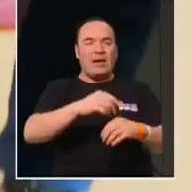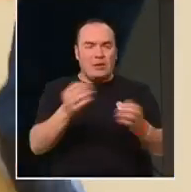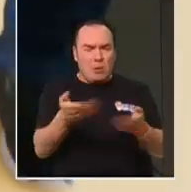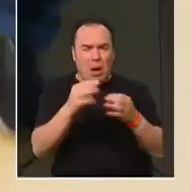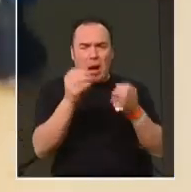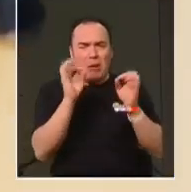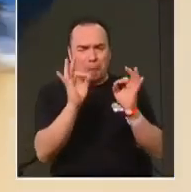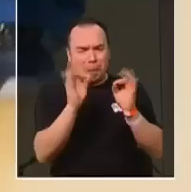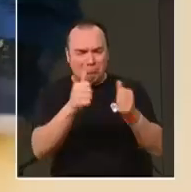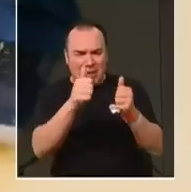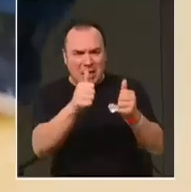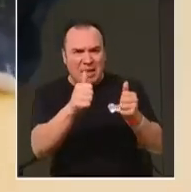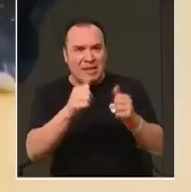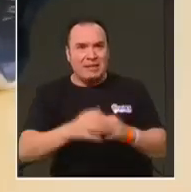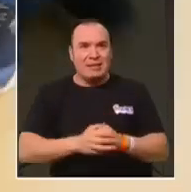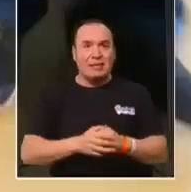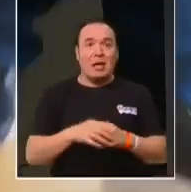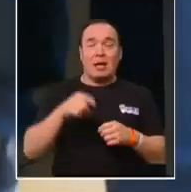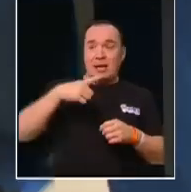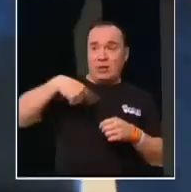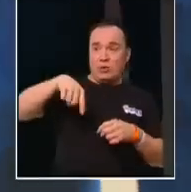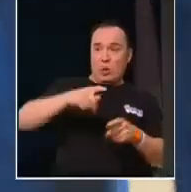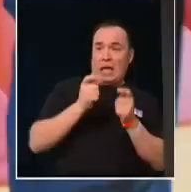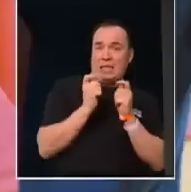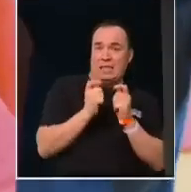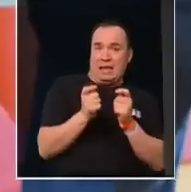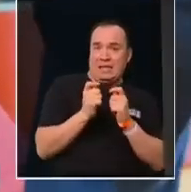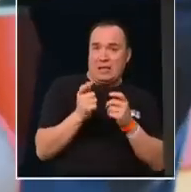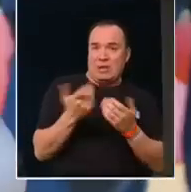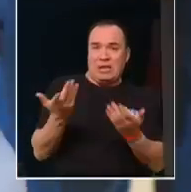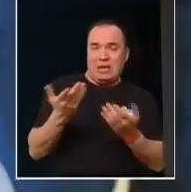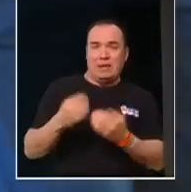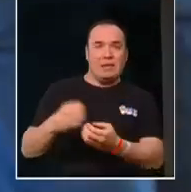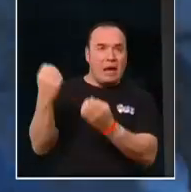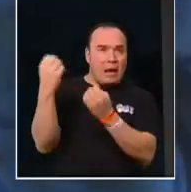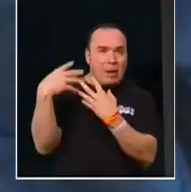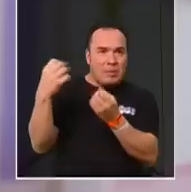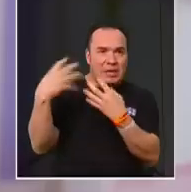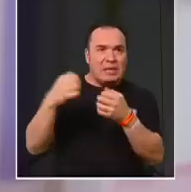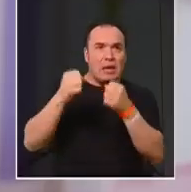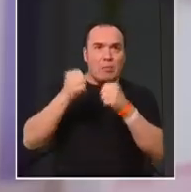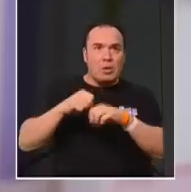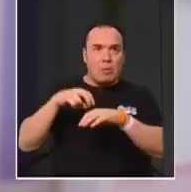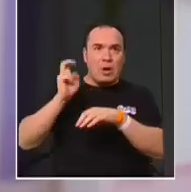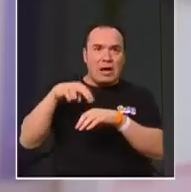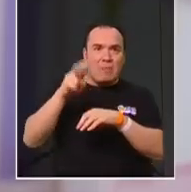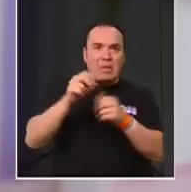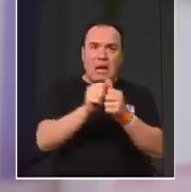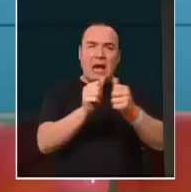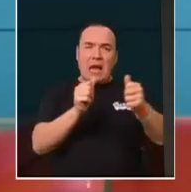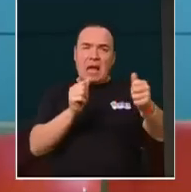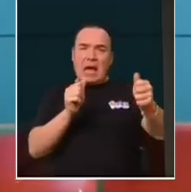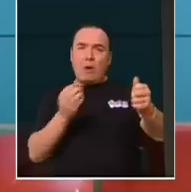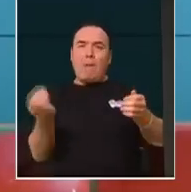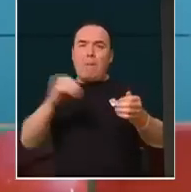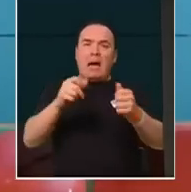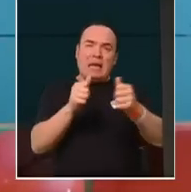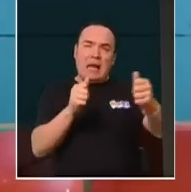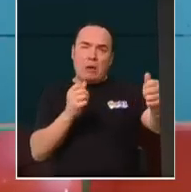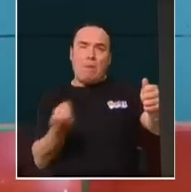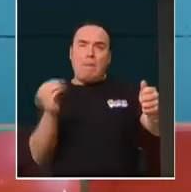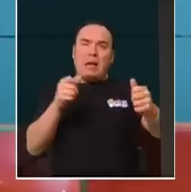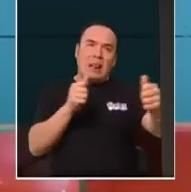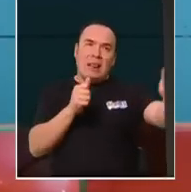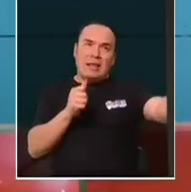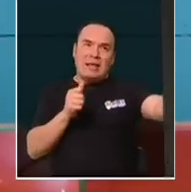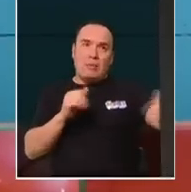Eso, perfecto, así. Estamos tratando de aprender a poder caminar más lejos cada vez. Por ejemplo, antes